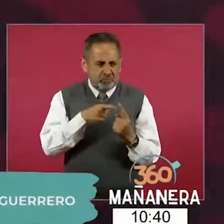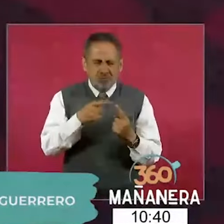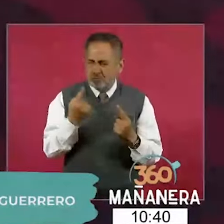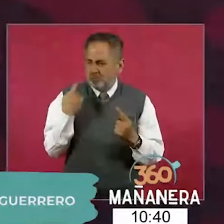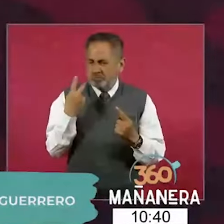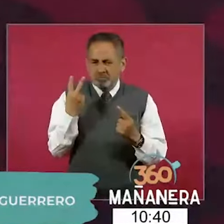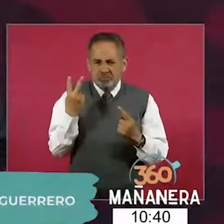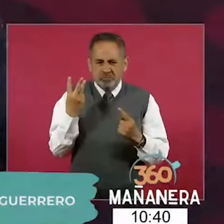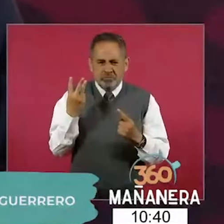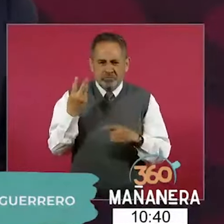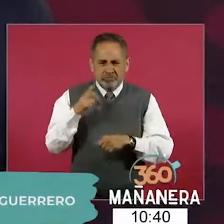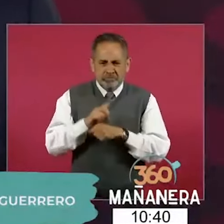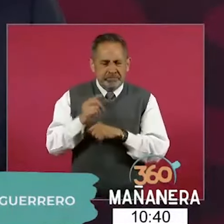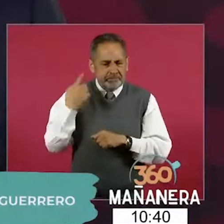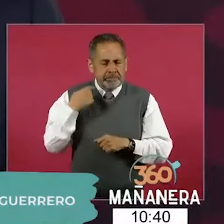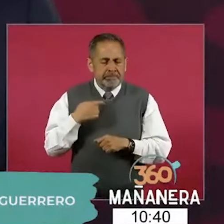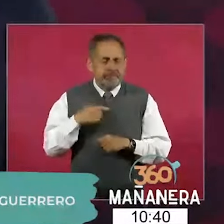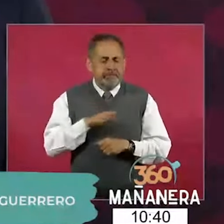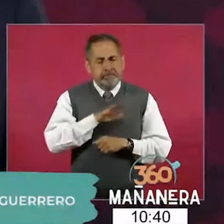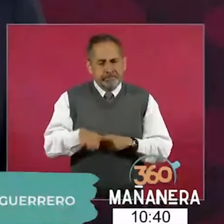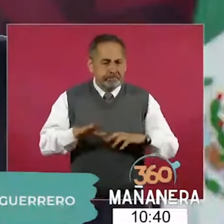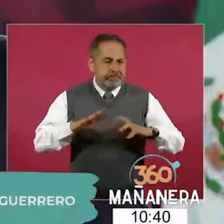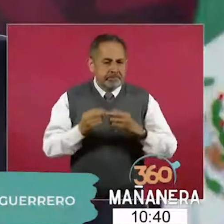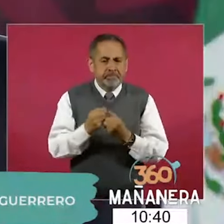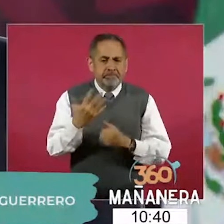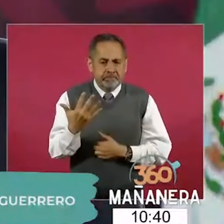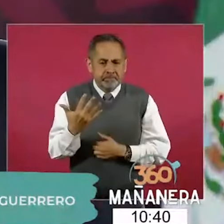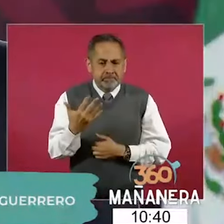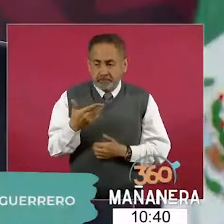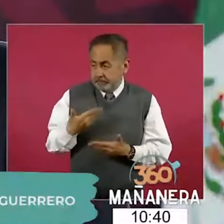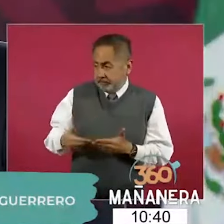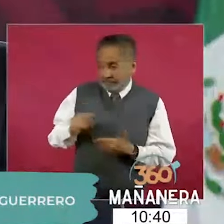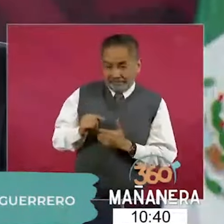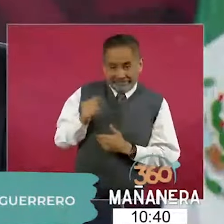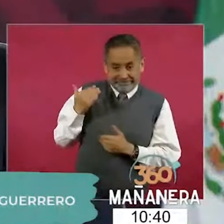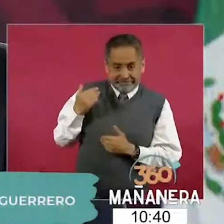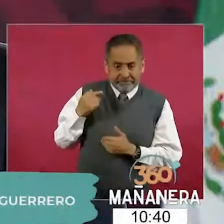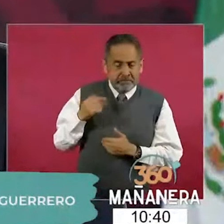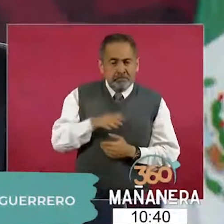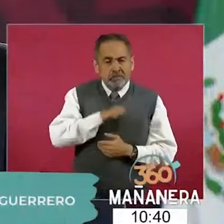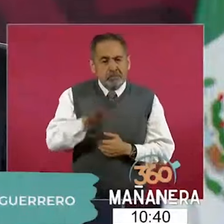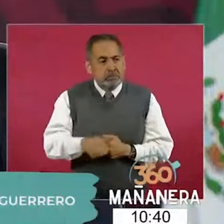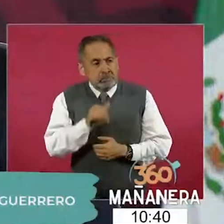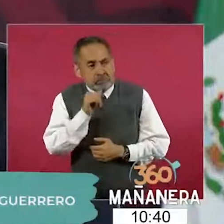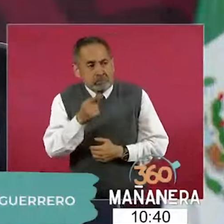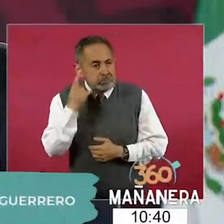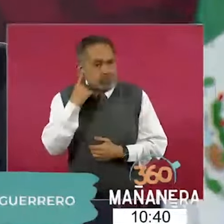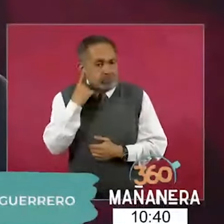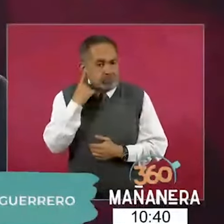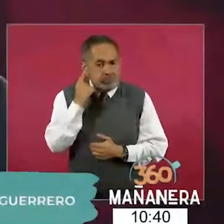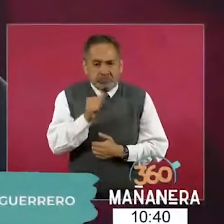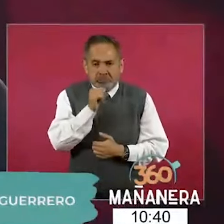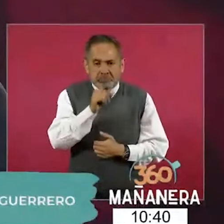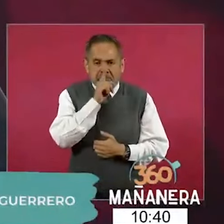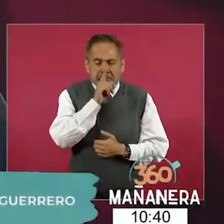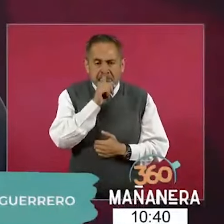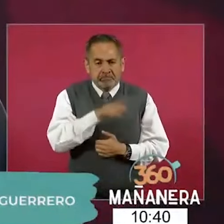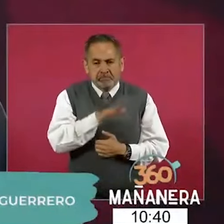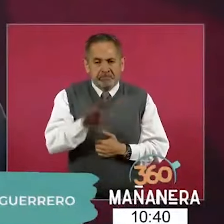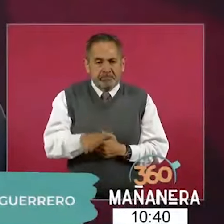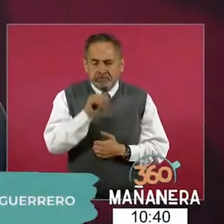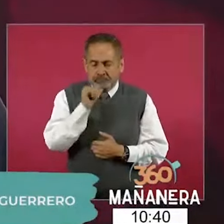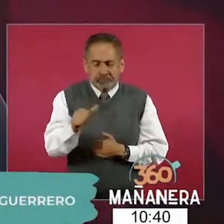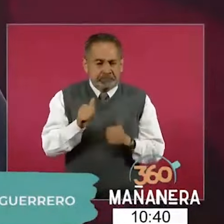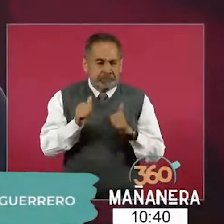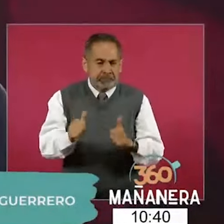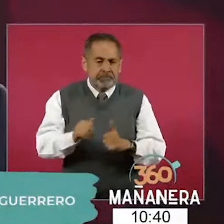pero ahora no hemos padecido no hemos sufrido de pérdidas de